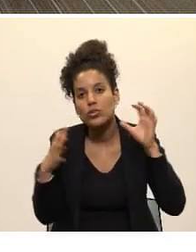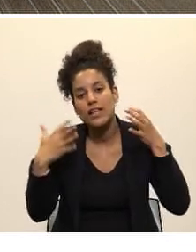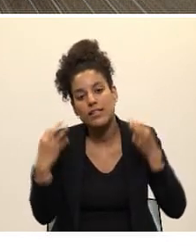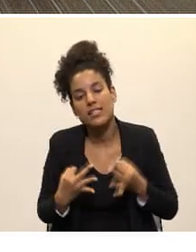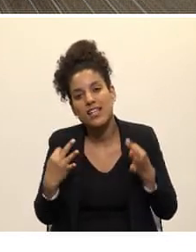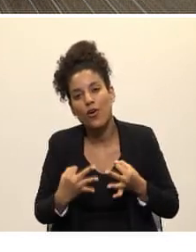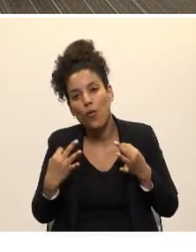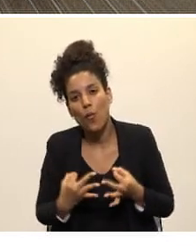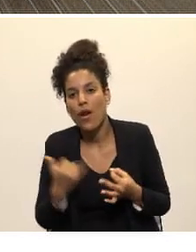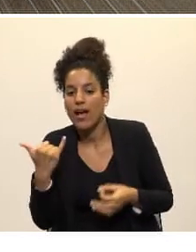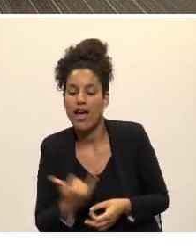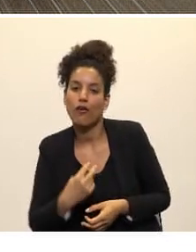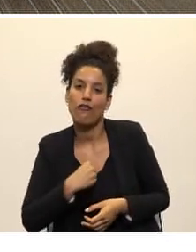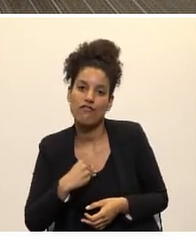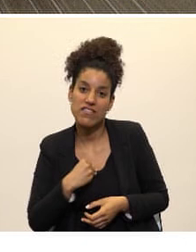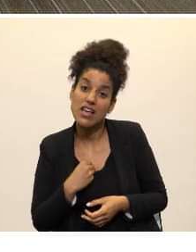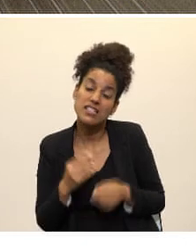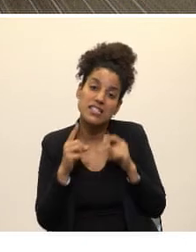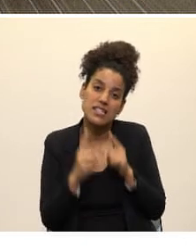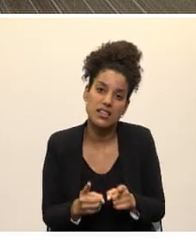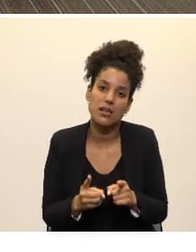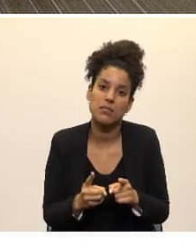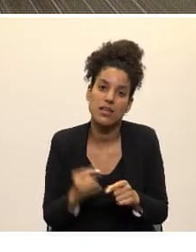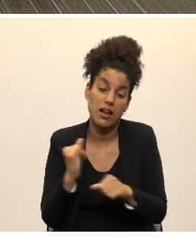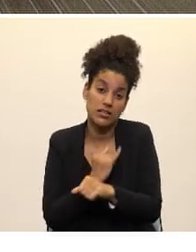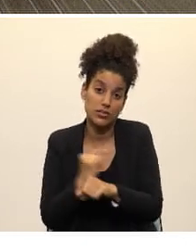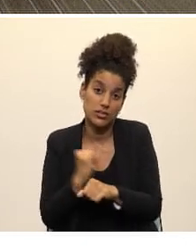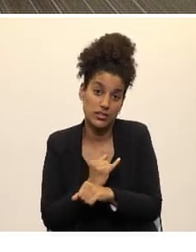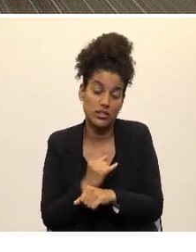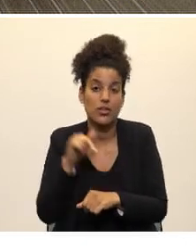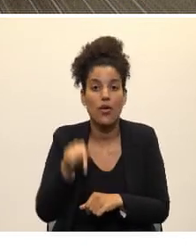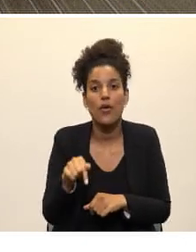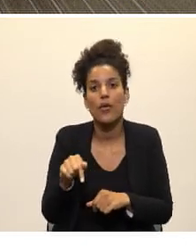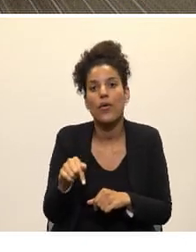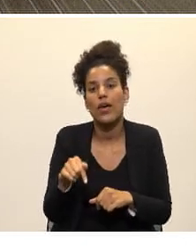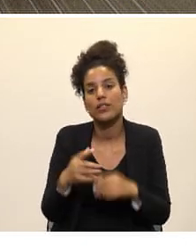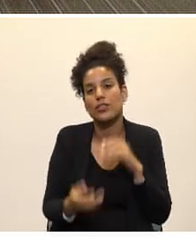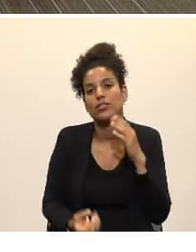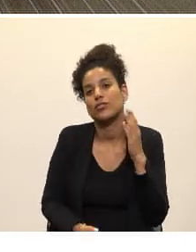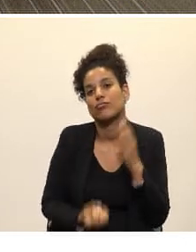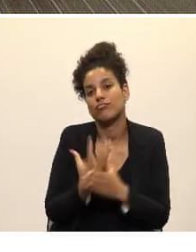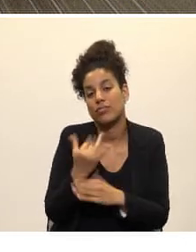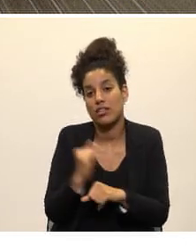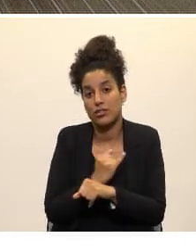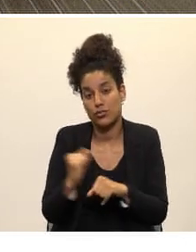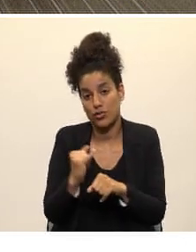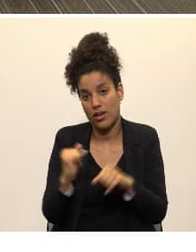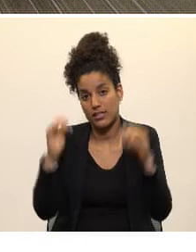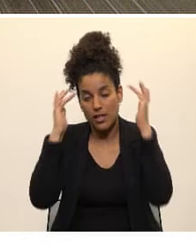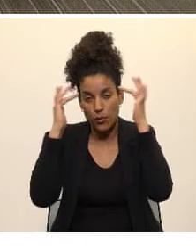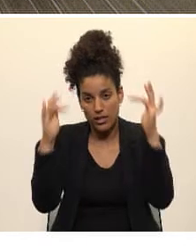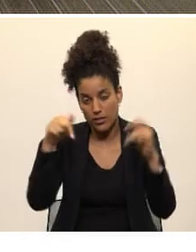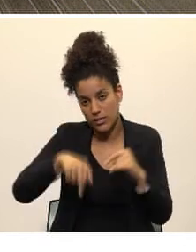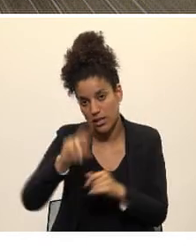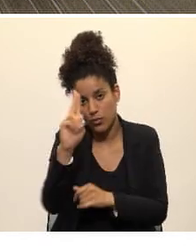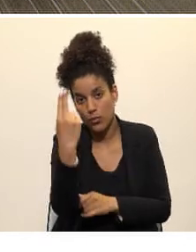generen confianza, ¿no? Eso también nos trae un panorama nuevo para repensarnos las instituciones educativas en Uruguay.